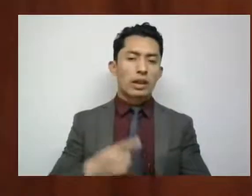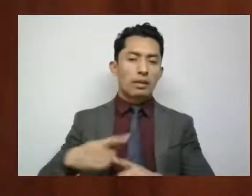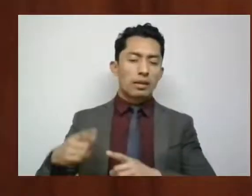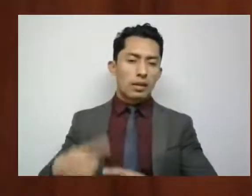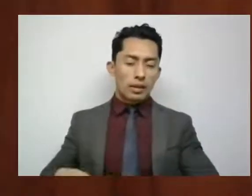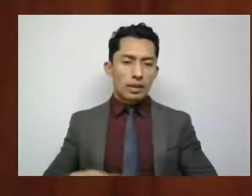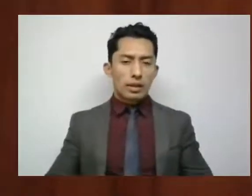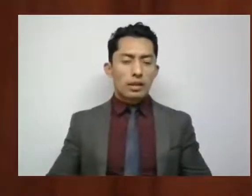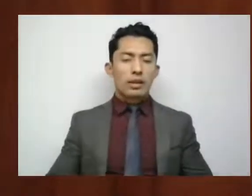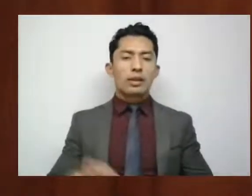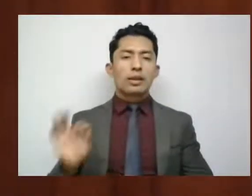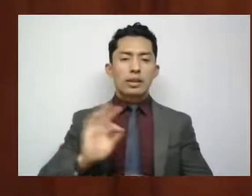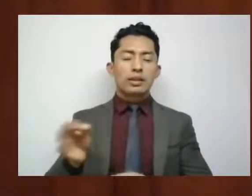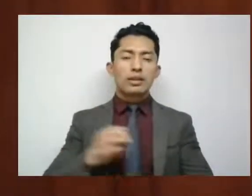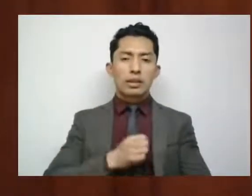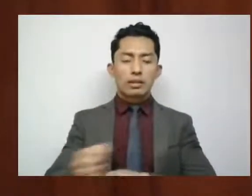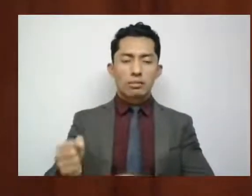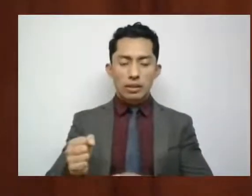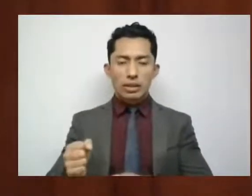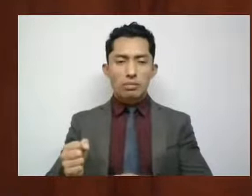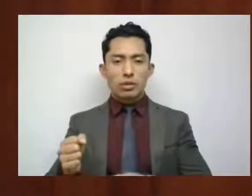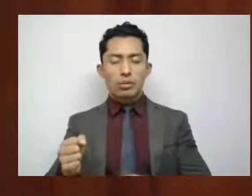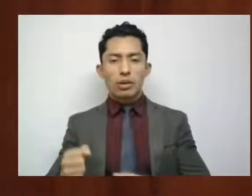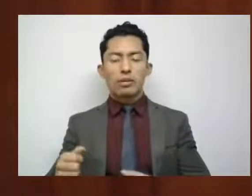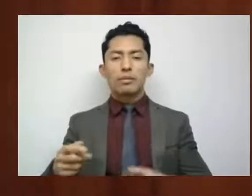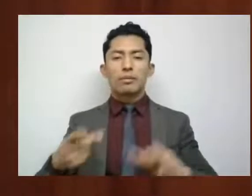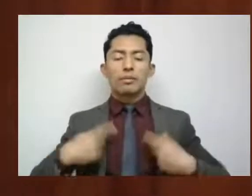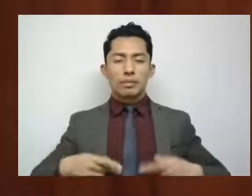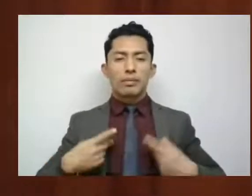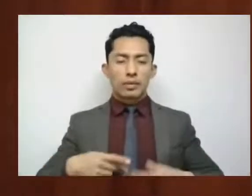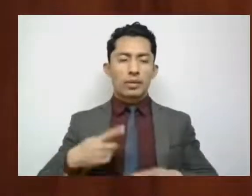las lesiones o el daño a los bienes.